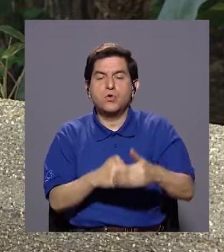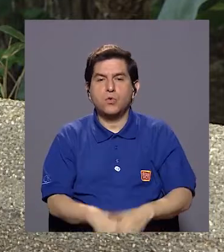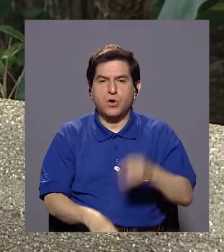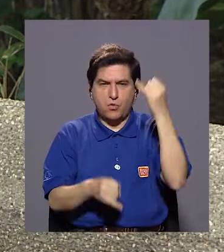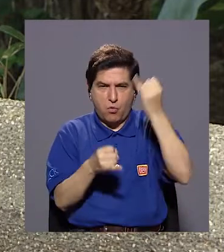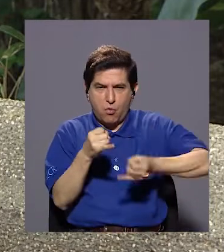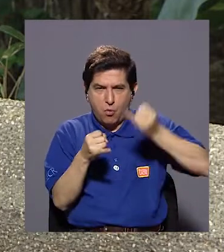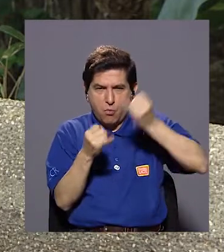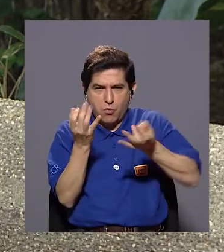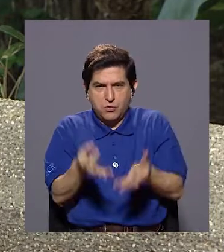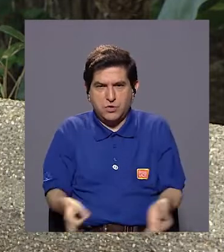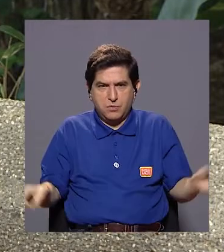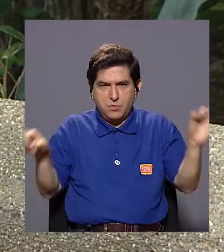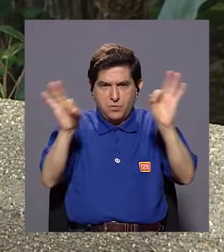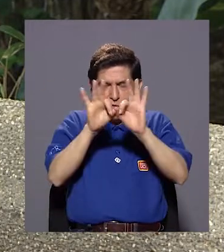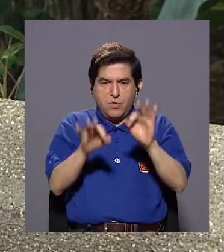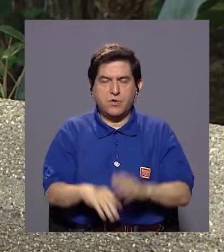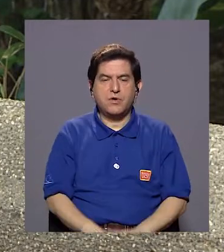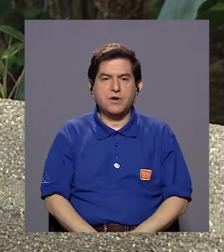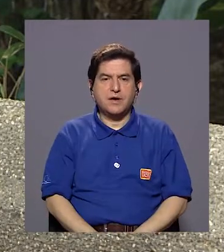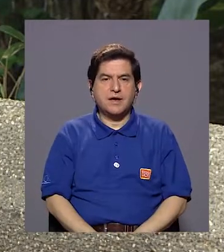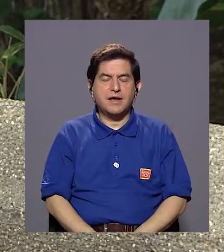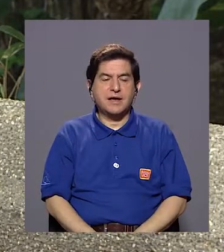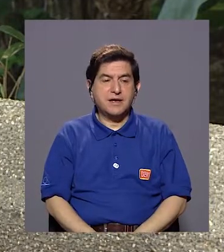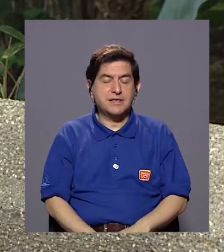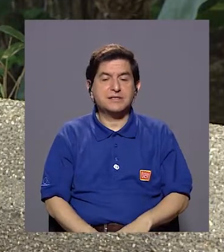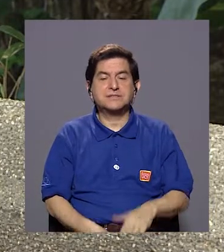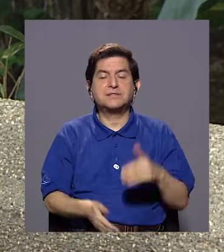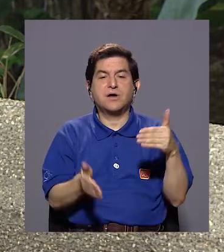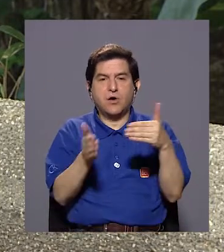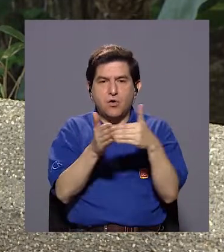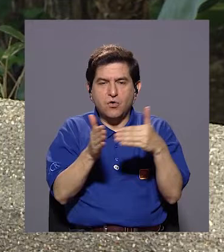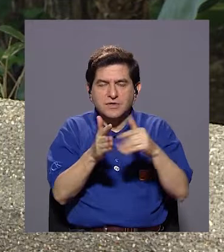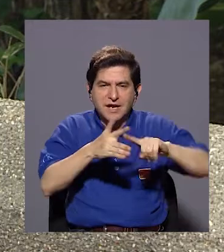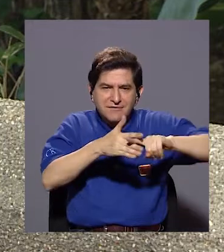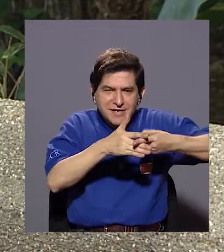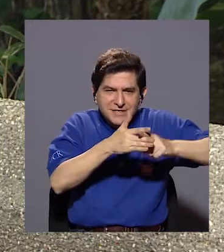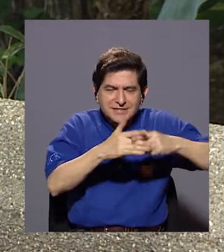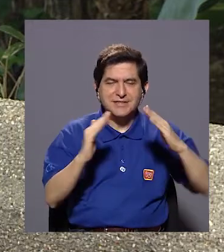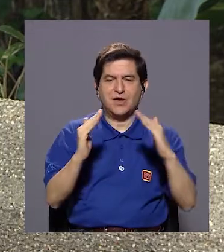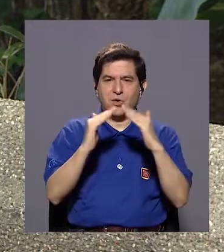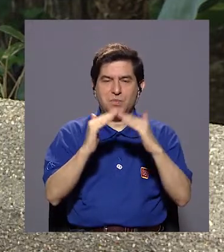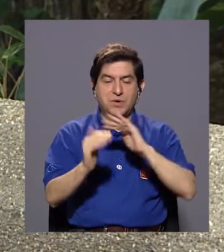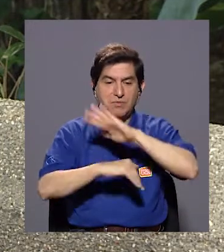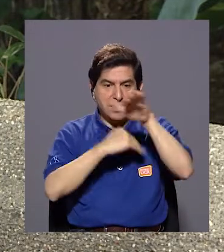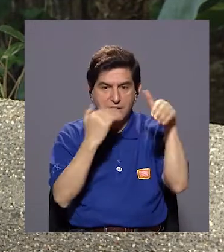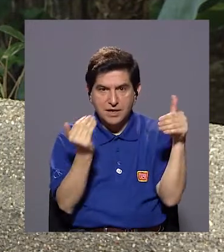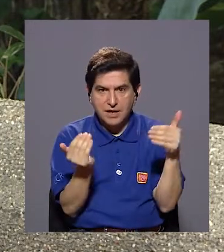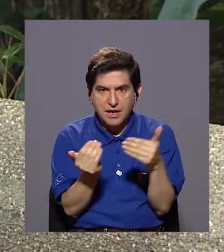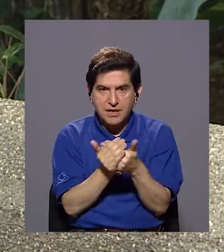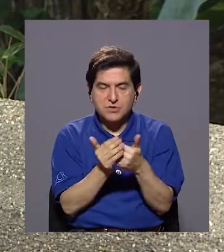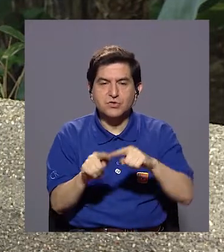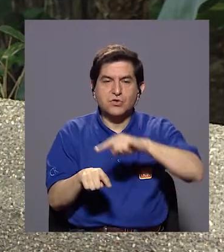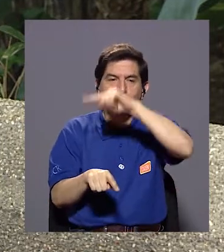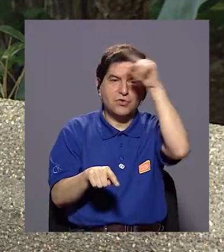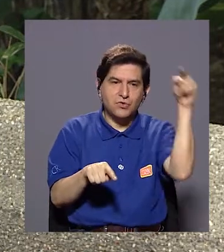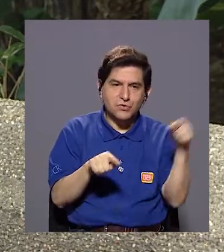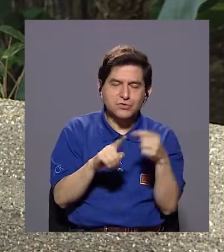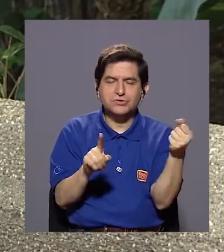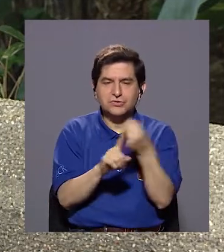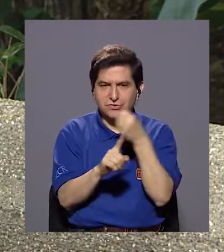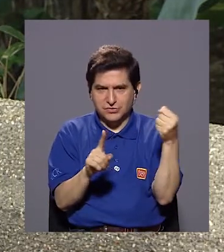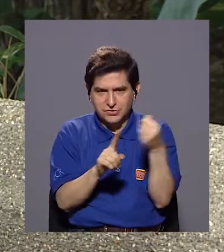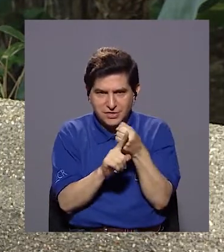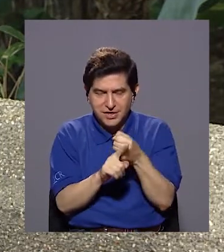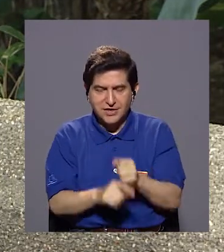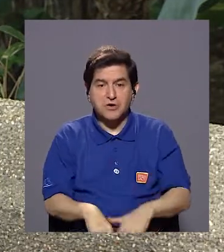último, que es fundamental para nosotros, que es la restauración de la convivencia, ¿verdad? Sabemos que en todo es como un ciclo de violencia, ¿verdad? Y